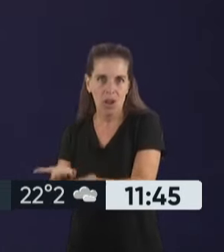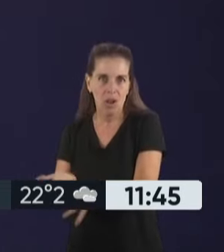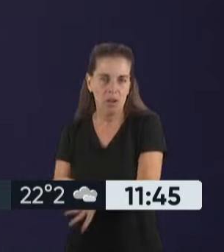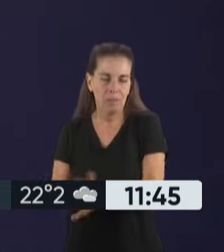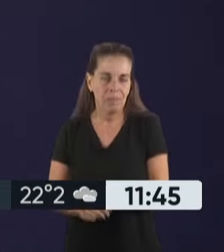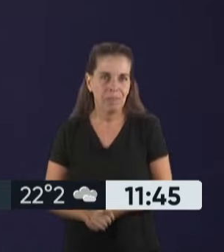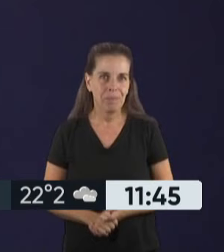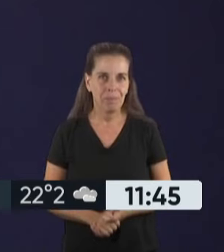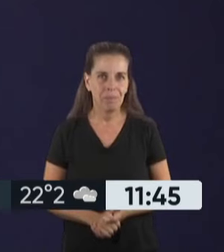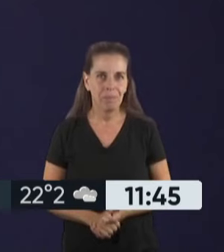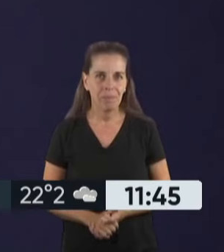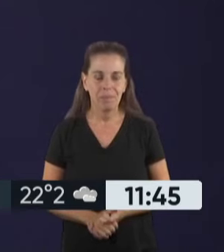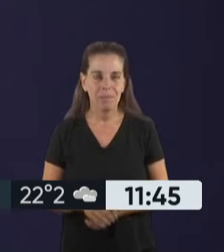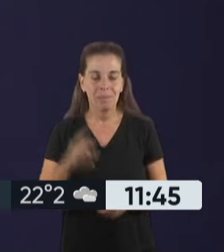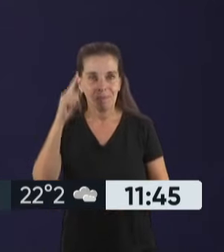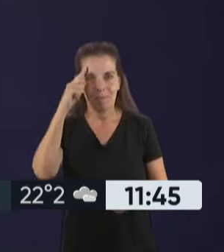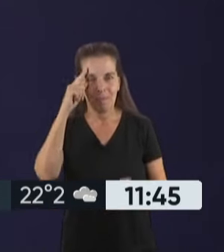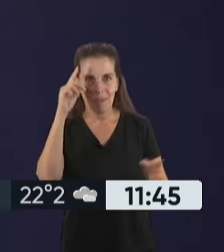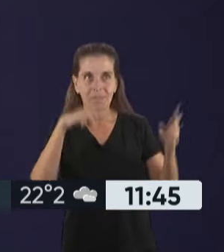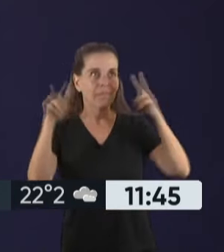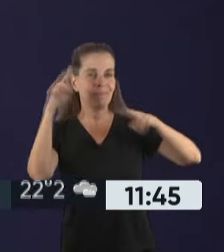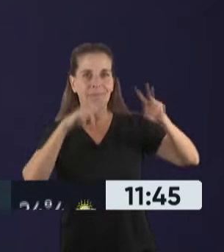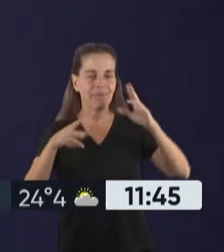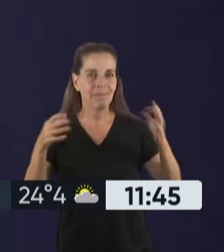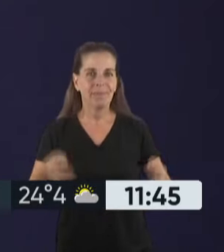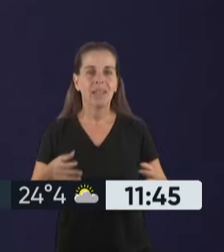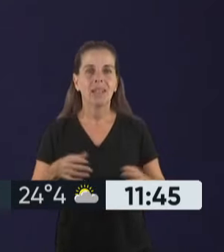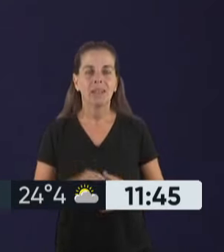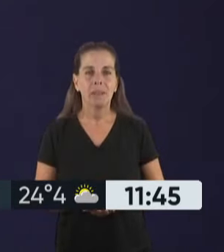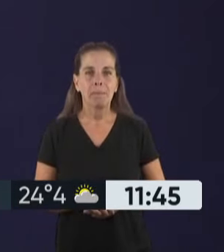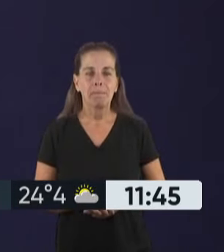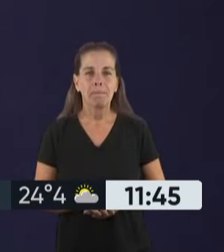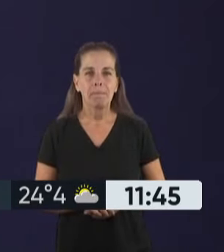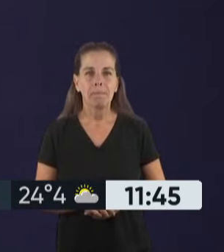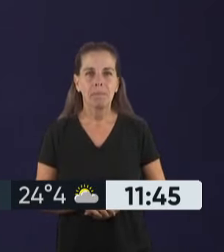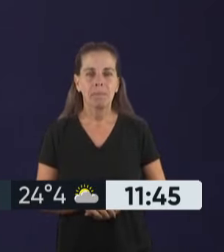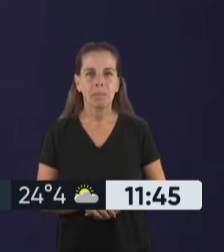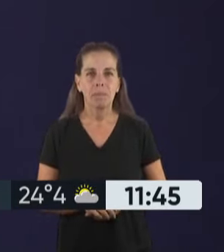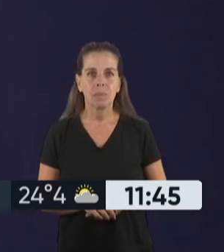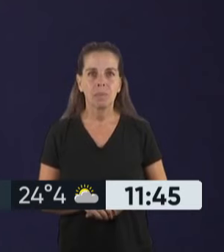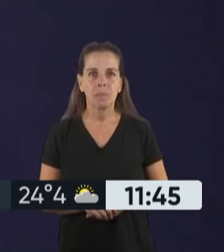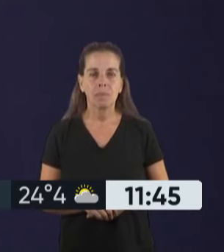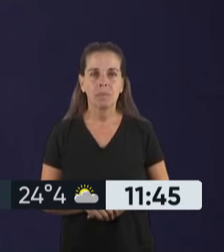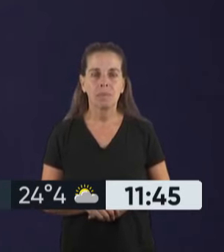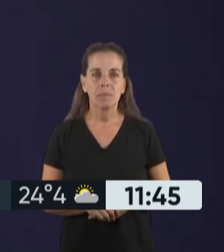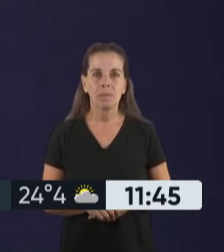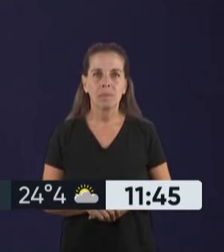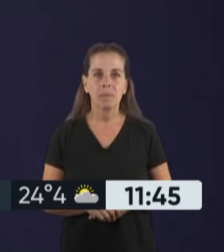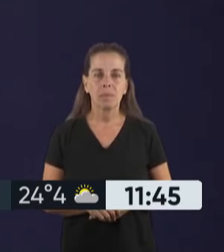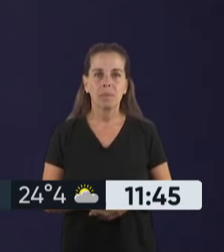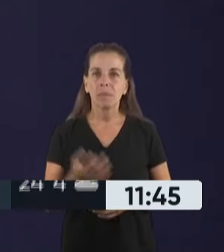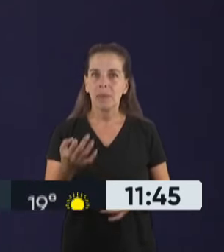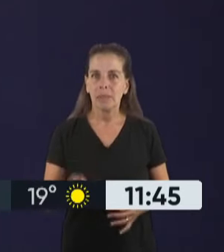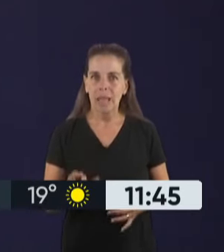eh me desconcentré venía muy bien y me desconcentré y lo